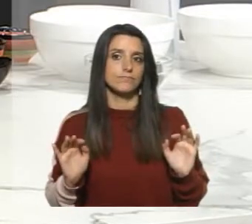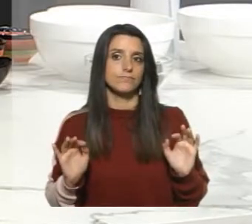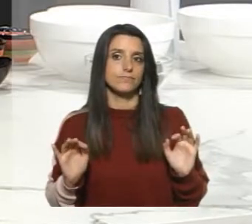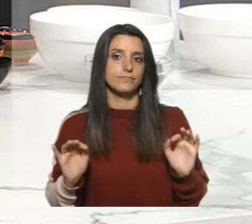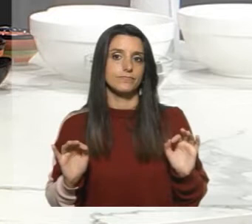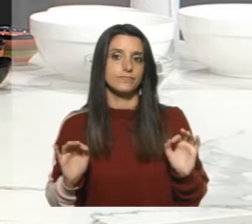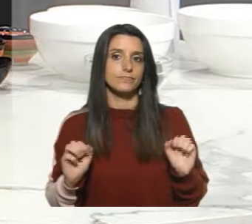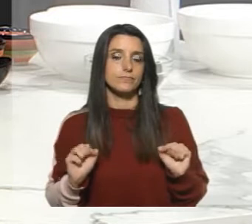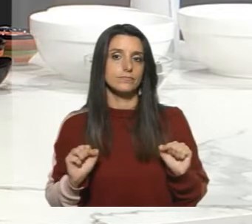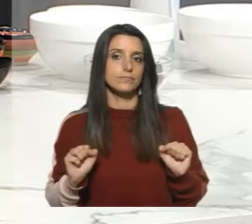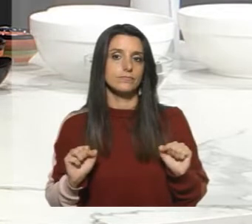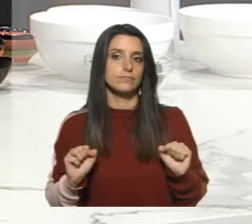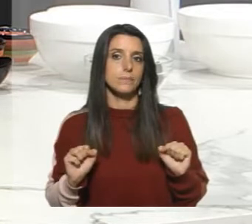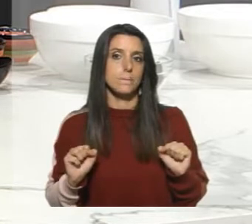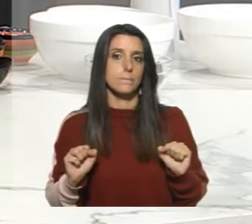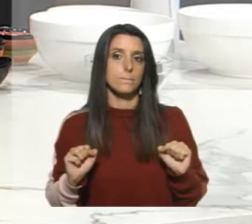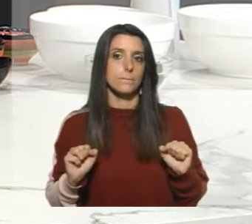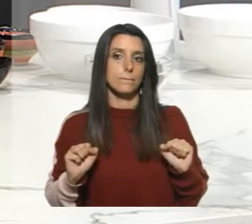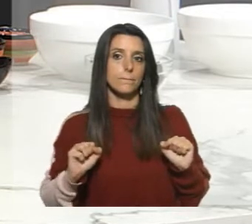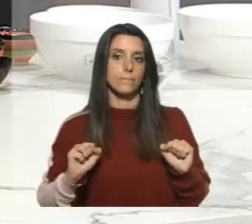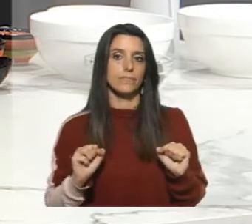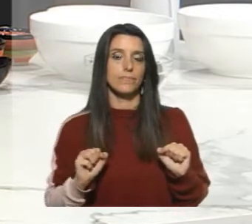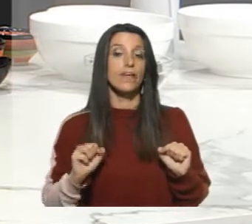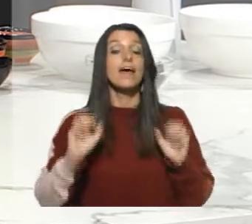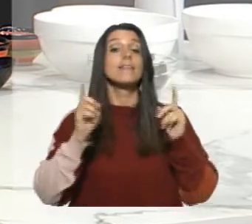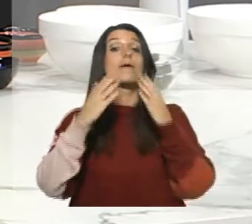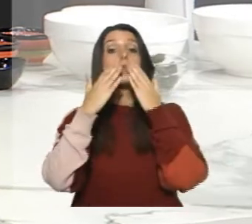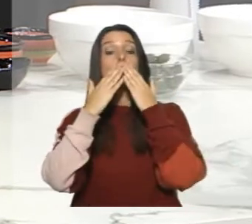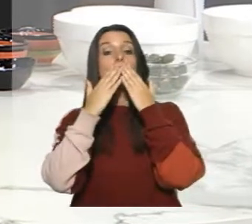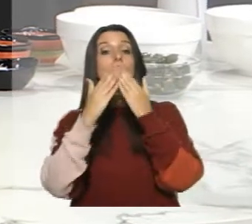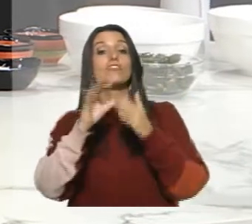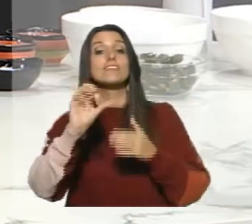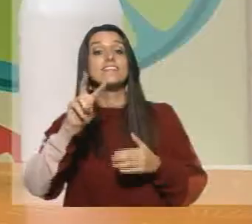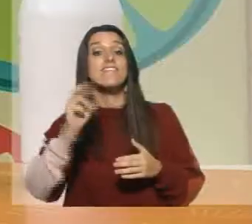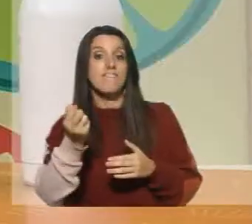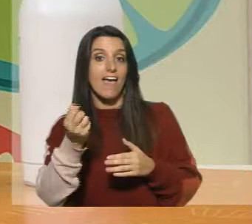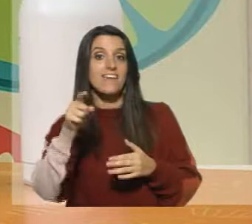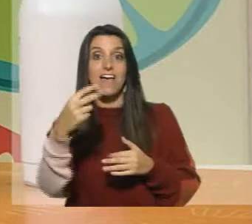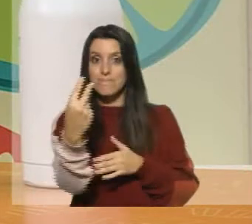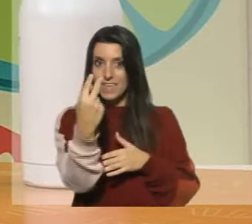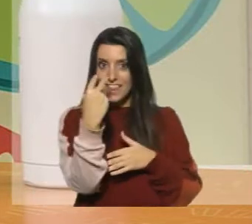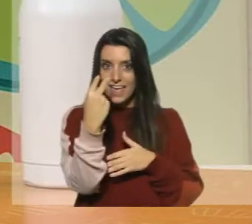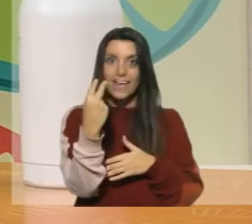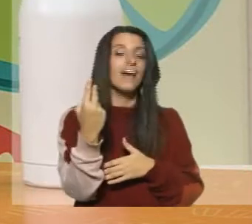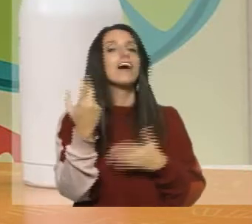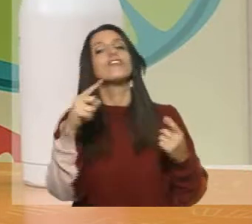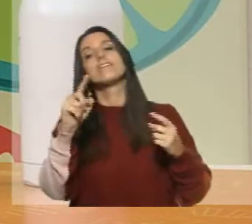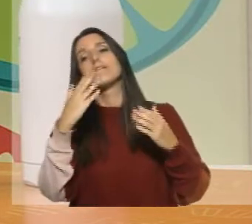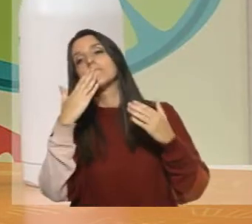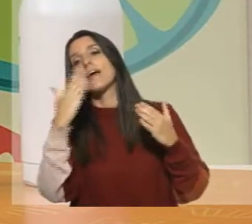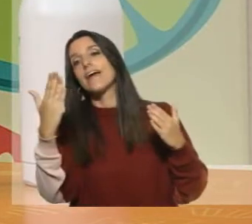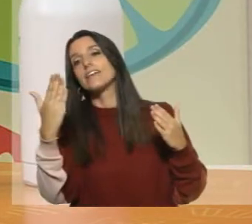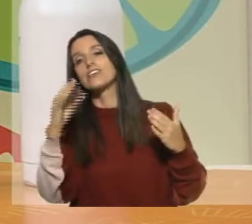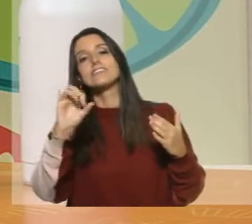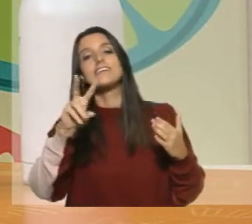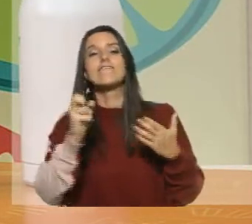Ahí lo tenemos. Muy bien. Le mandamos un beso grande a Silvia Stafurini, que nos está viendo. Así que un beso grande, Silvia,